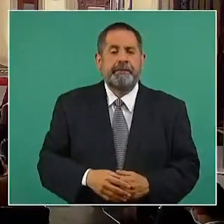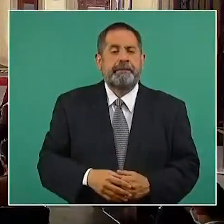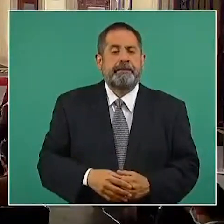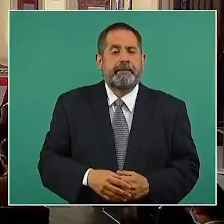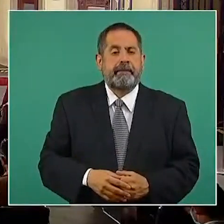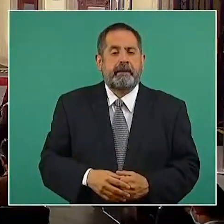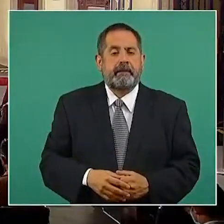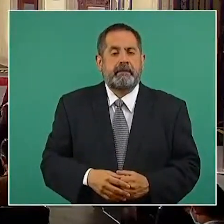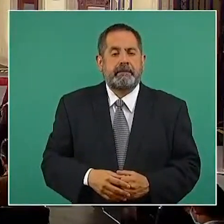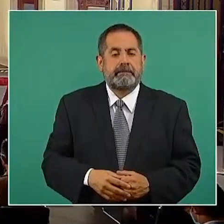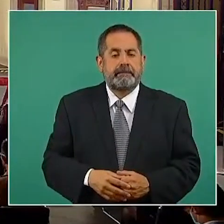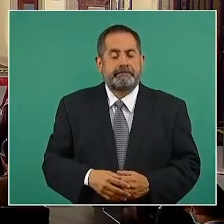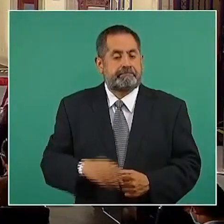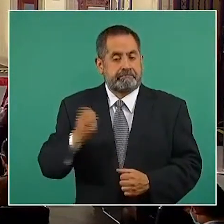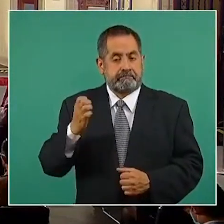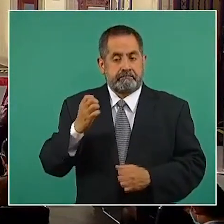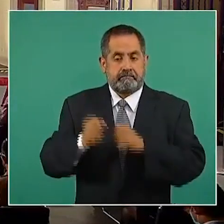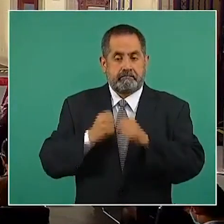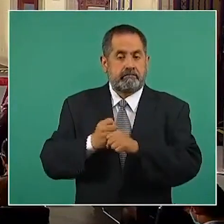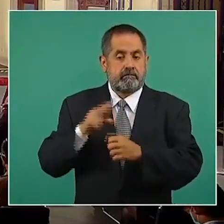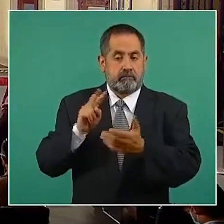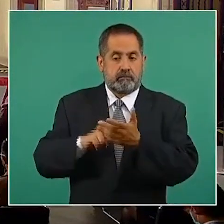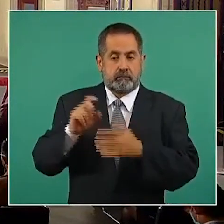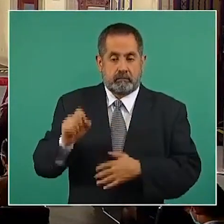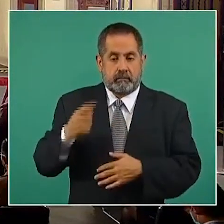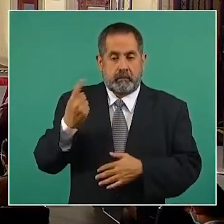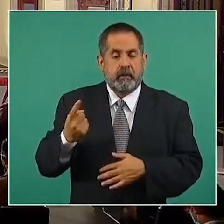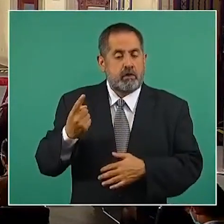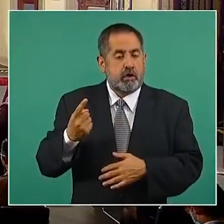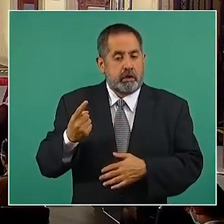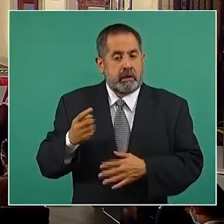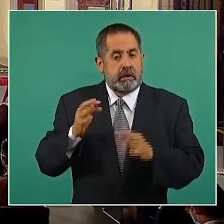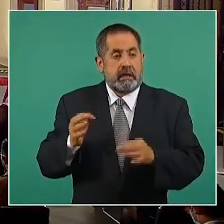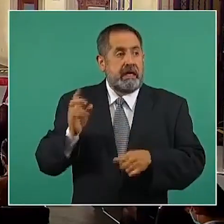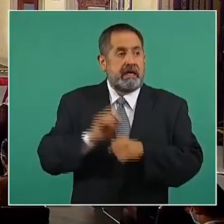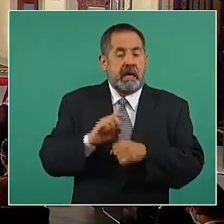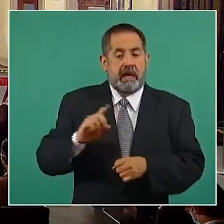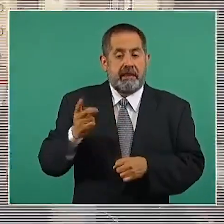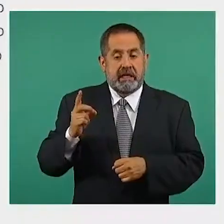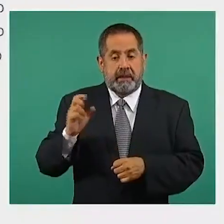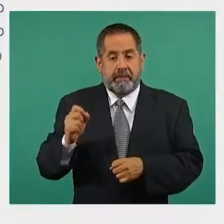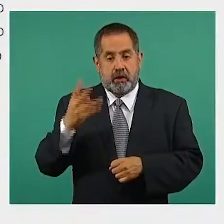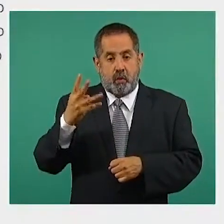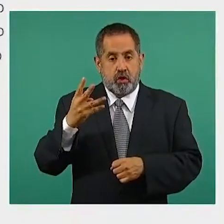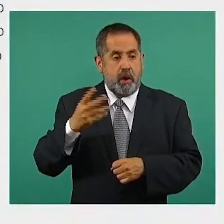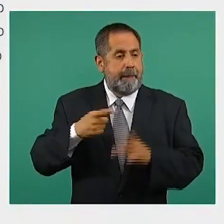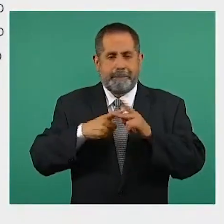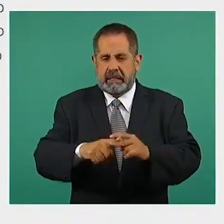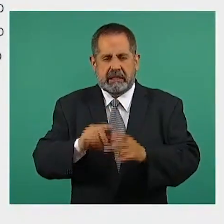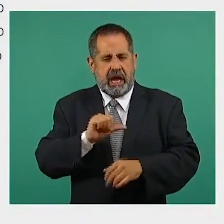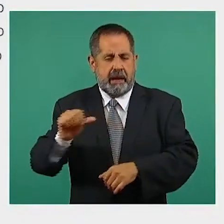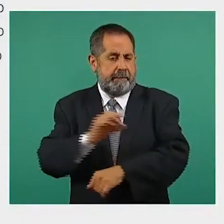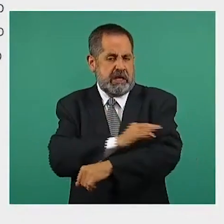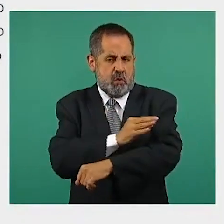favor. En enero de 2021, aunque empezó oficialmente el 24 de diciembre el programa de vacunación,